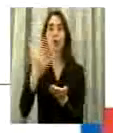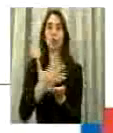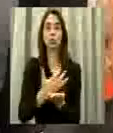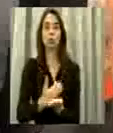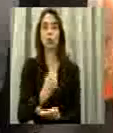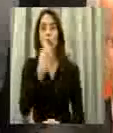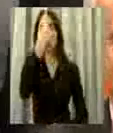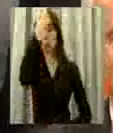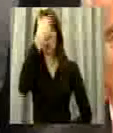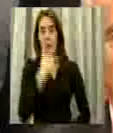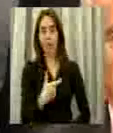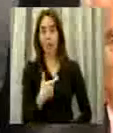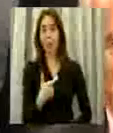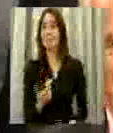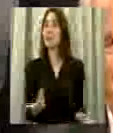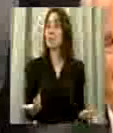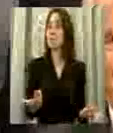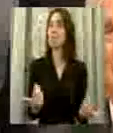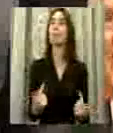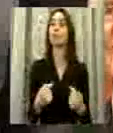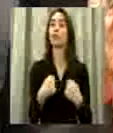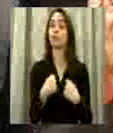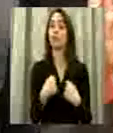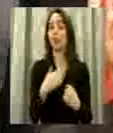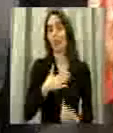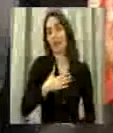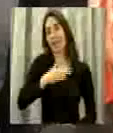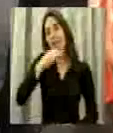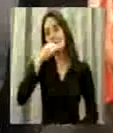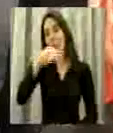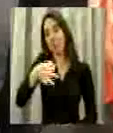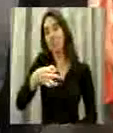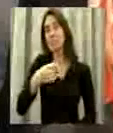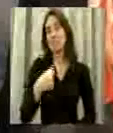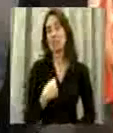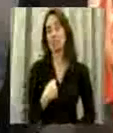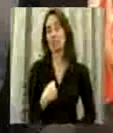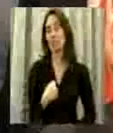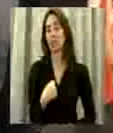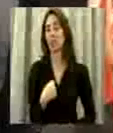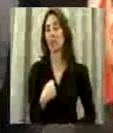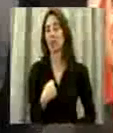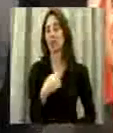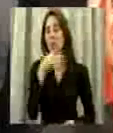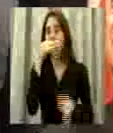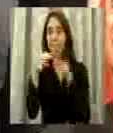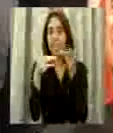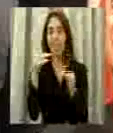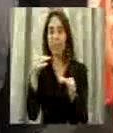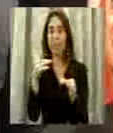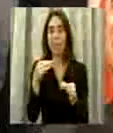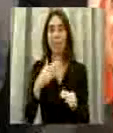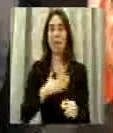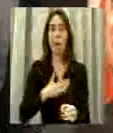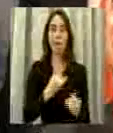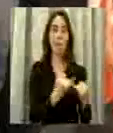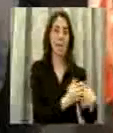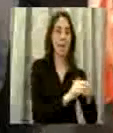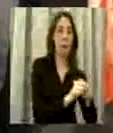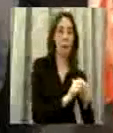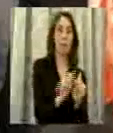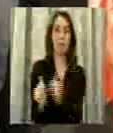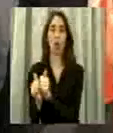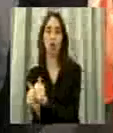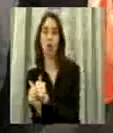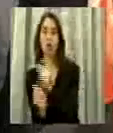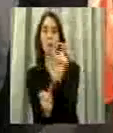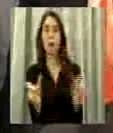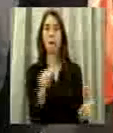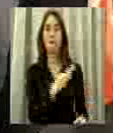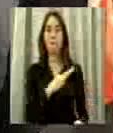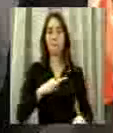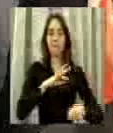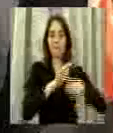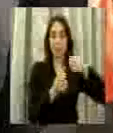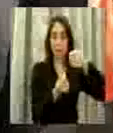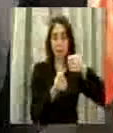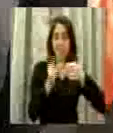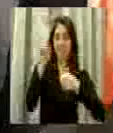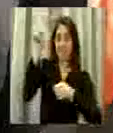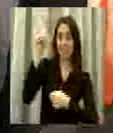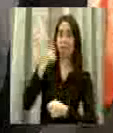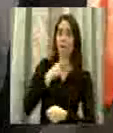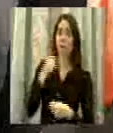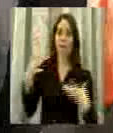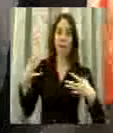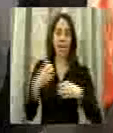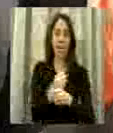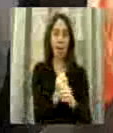cápita. Así que yo quiero comentarle, yo le he dicho a mis amigos, colegas, ministros de Hacienda, cuando quieran hacer una